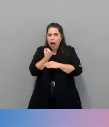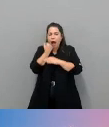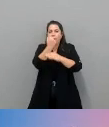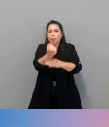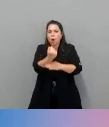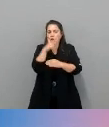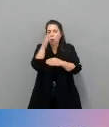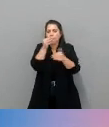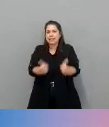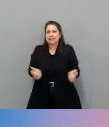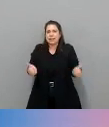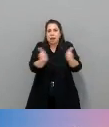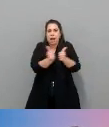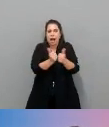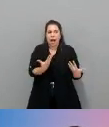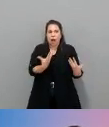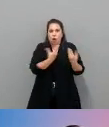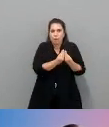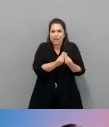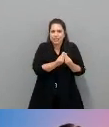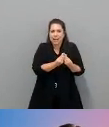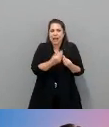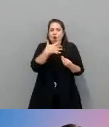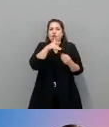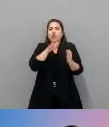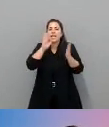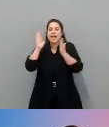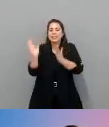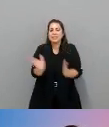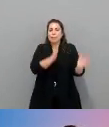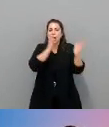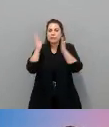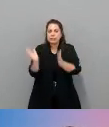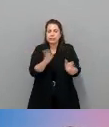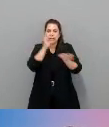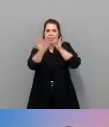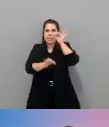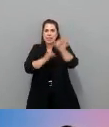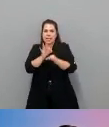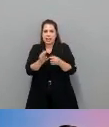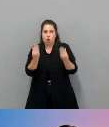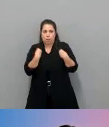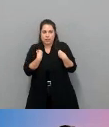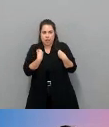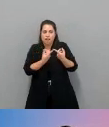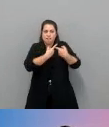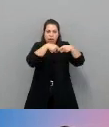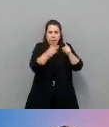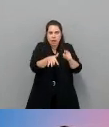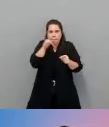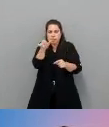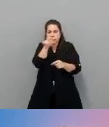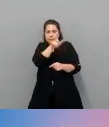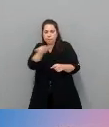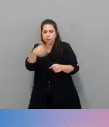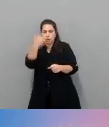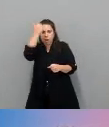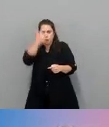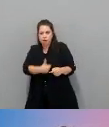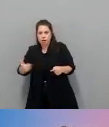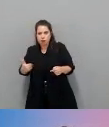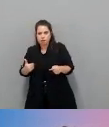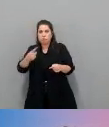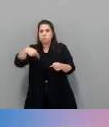en todas las etapas del ciclo vital, tanto a las familias como a las personas con parálisis cerebral que os acercáis